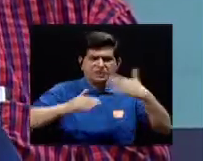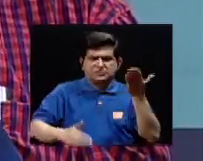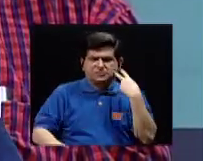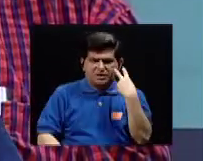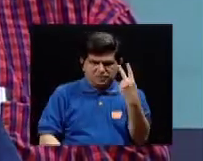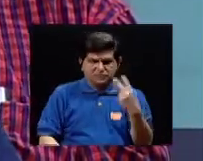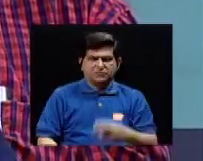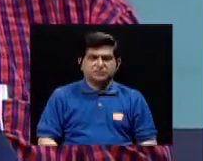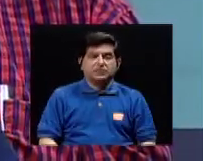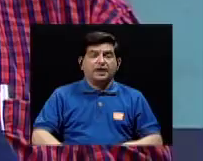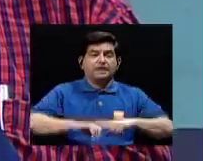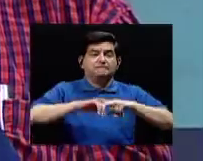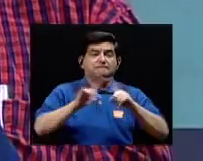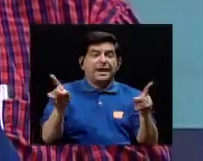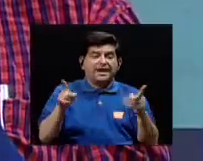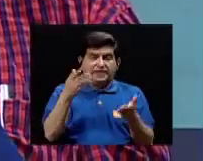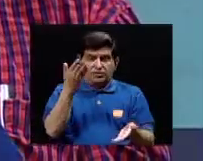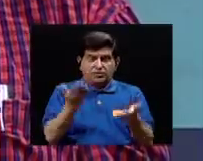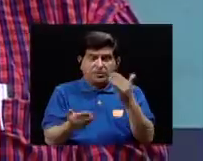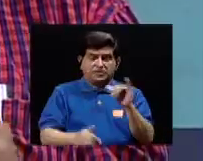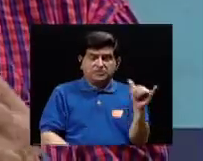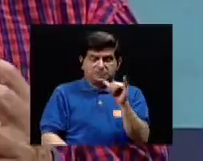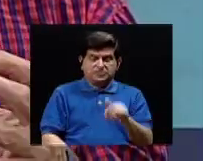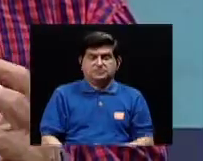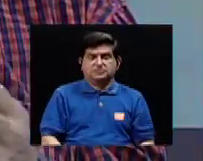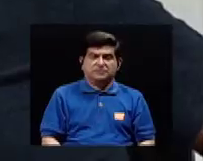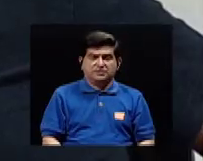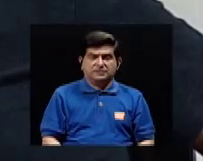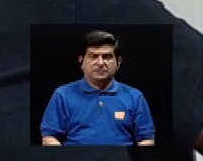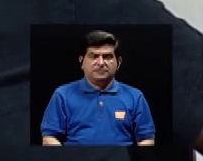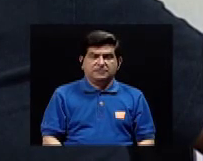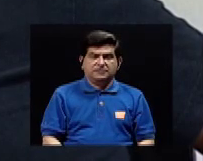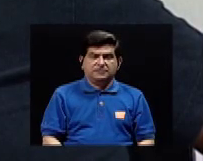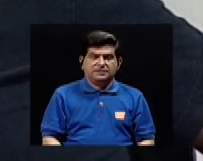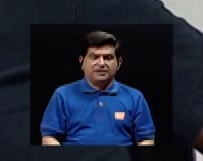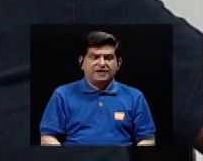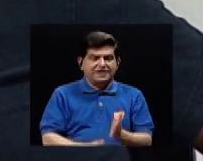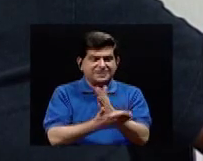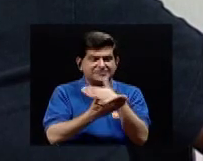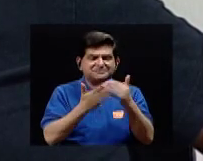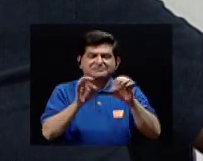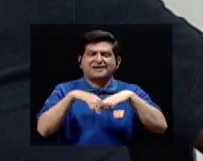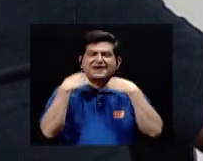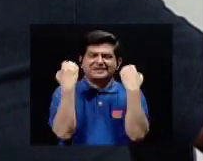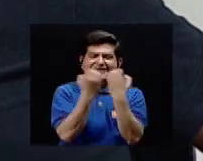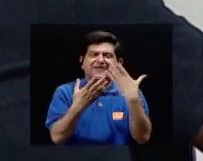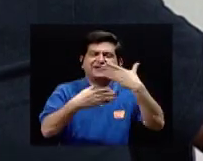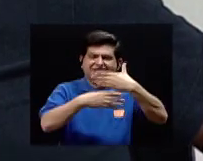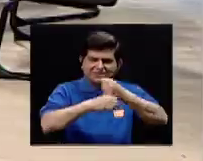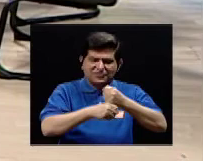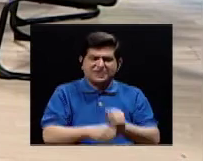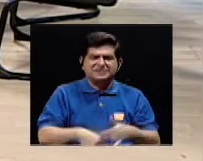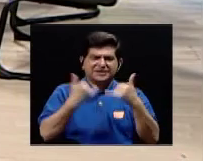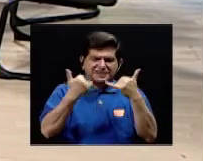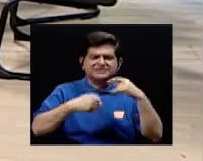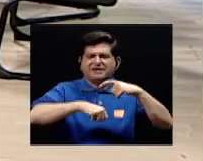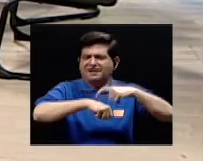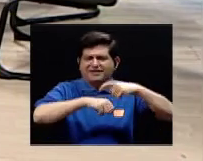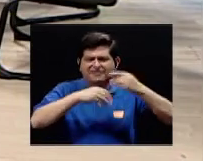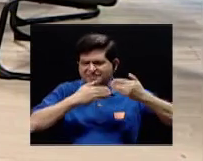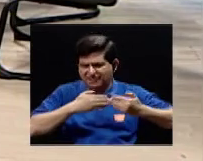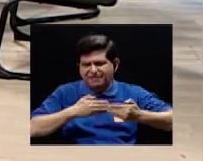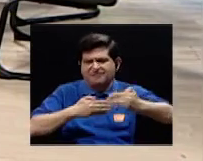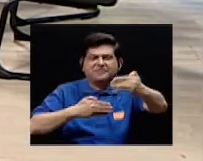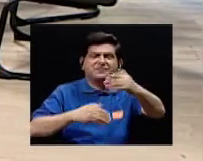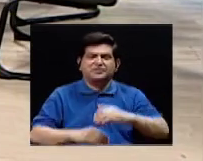audiovisual costarricense, pero quizás también forman parte de un equipo que han hecho a lo largo del